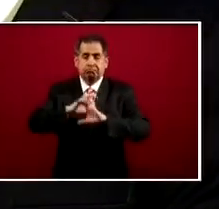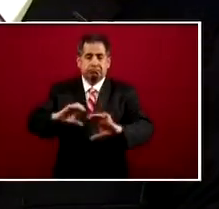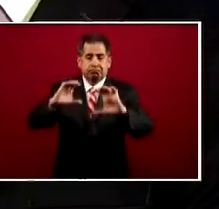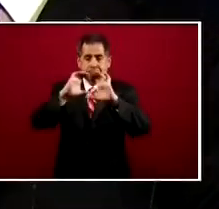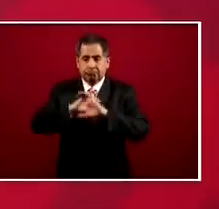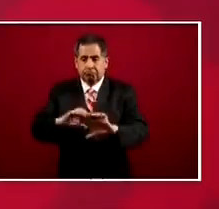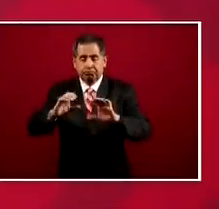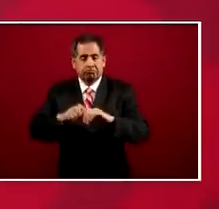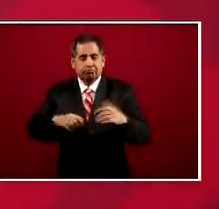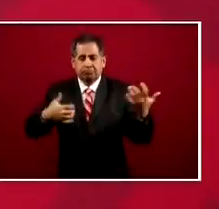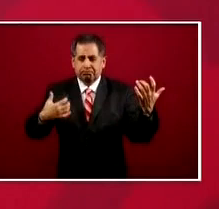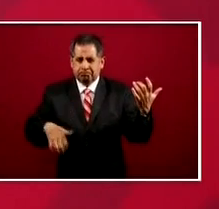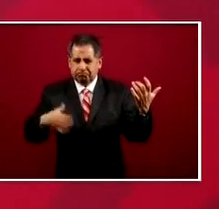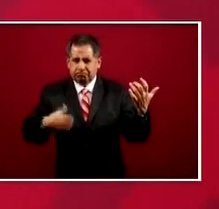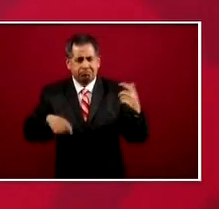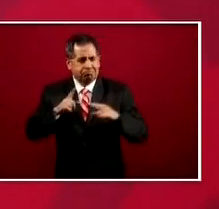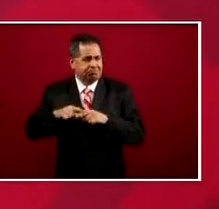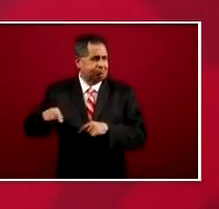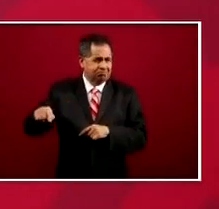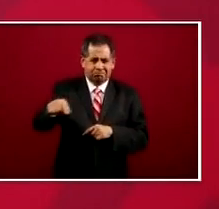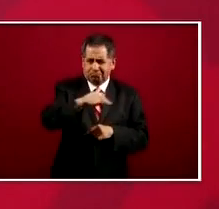palacio, mariachis,